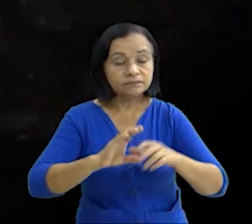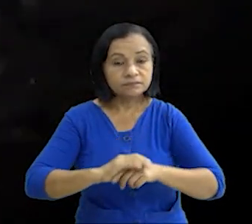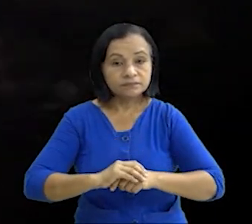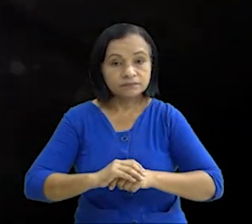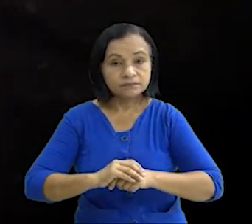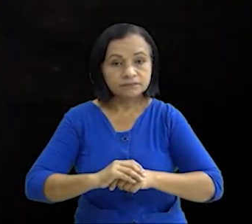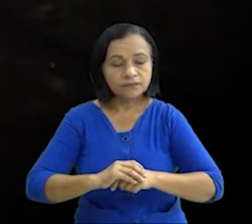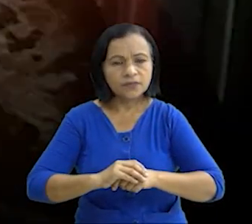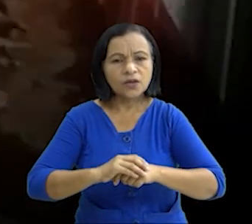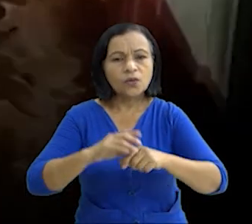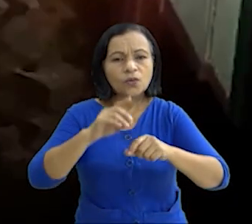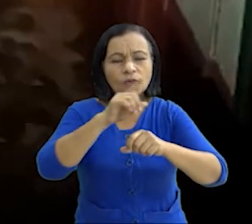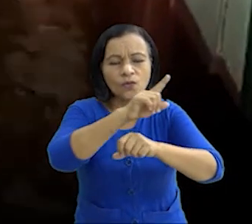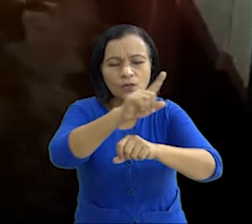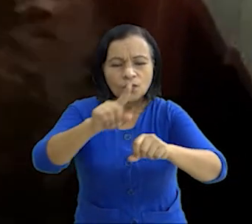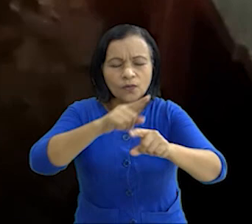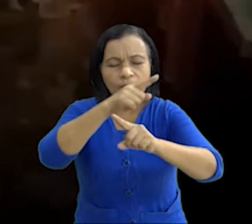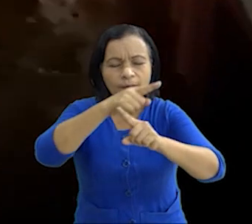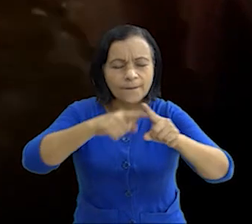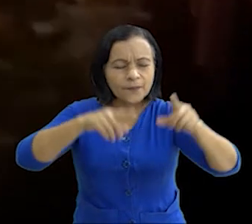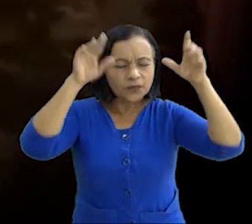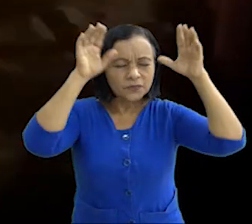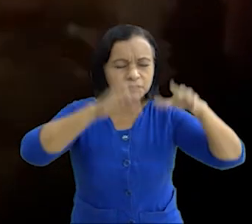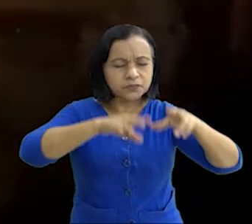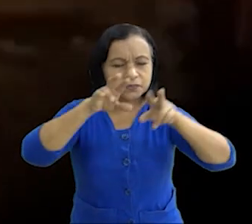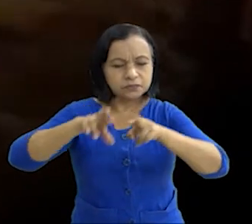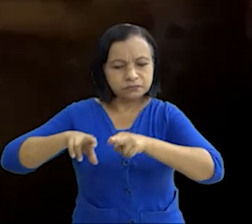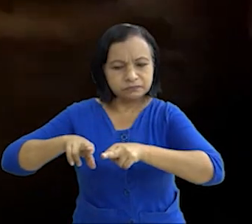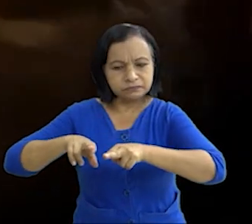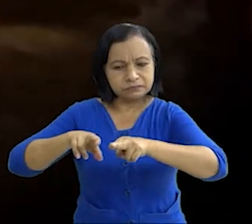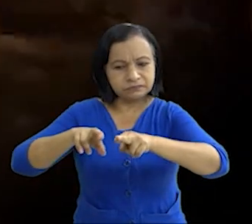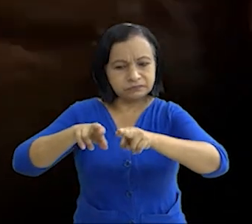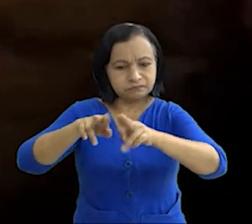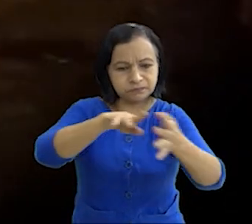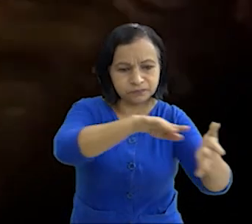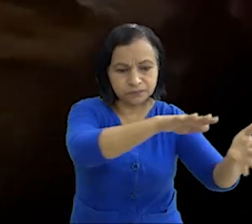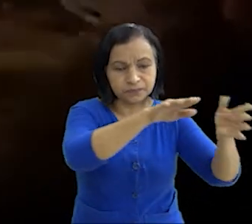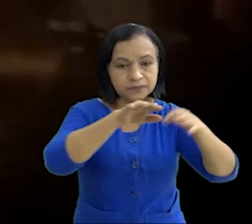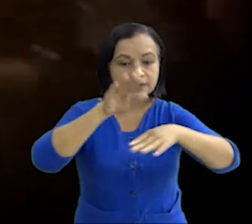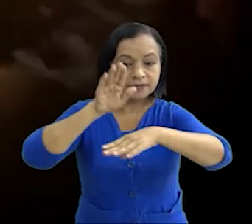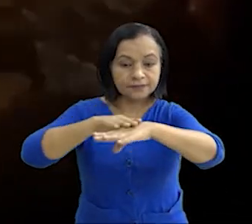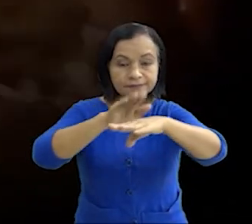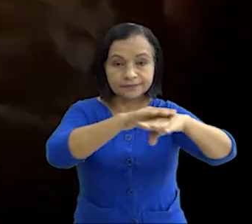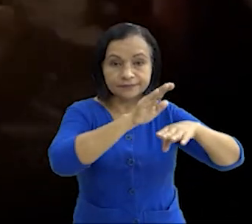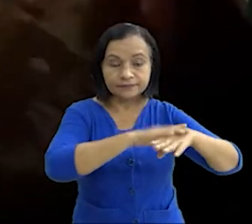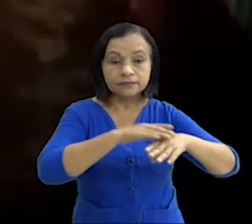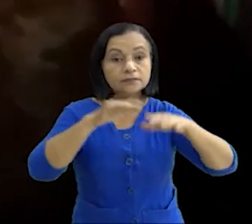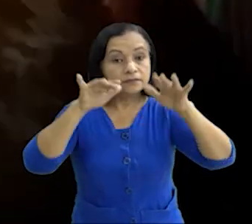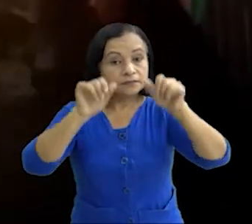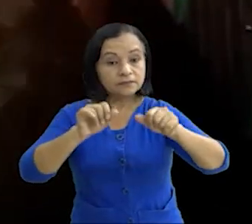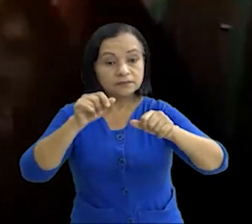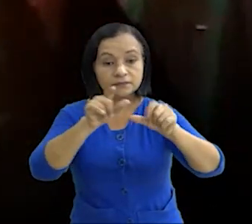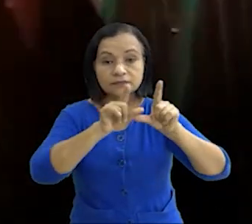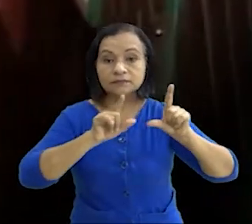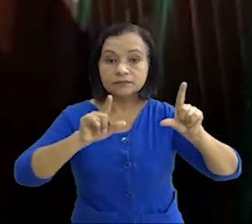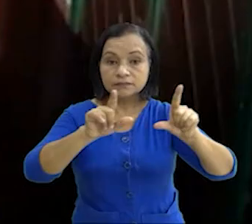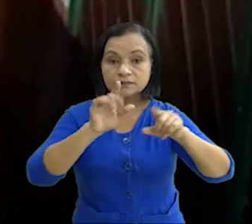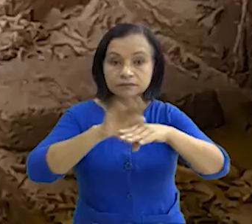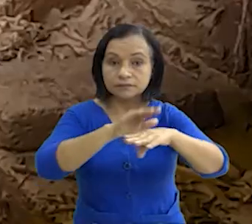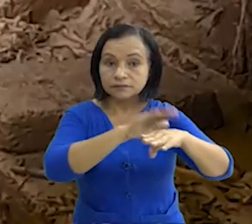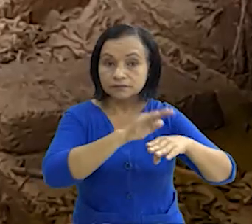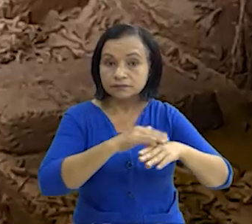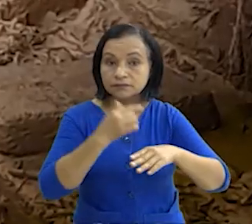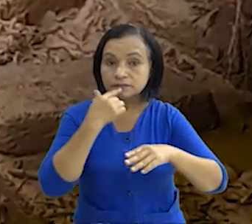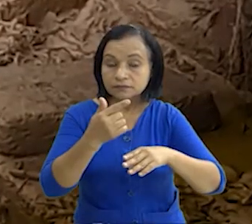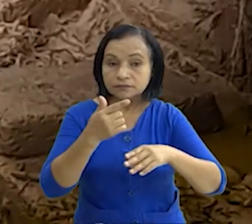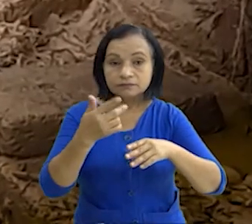Hora y media de lluvias y un río desbordado. El sistema de alerta temprana había activado al territorio, pues a pesar